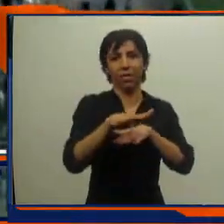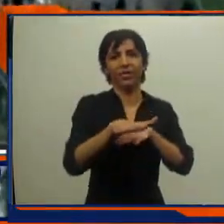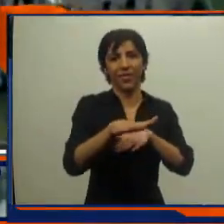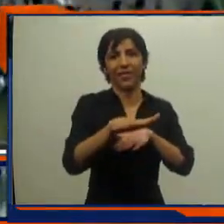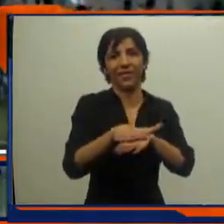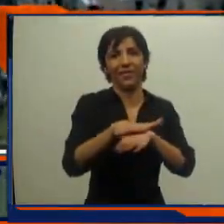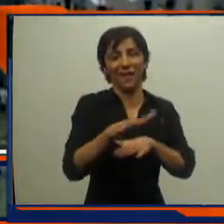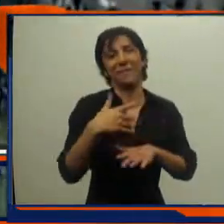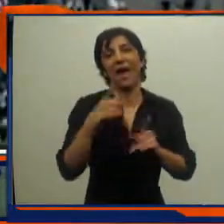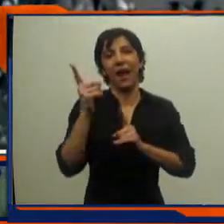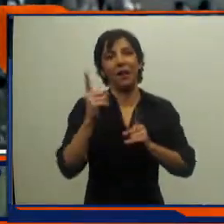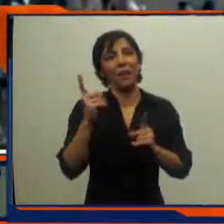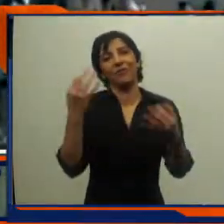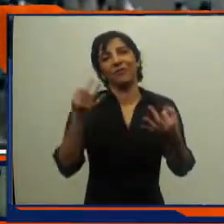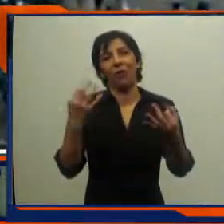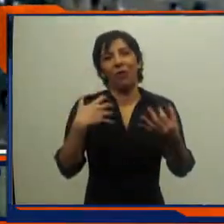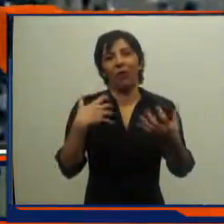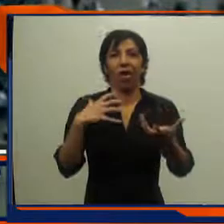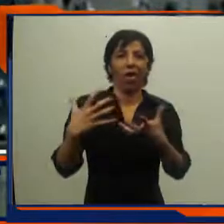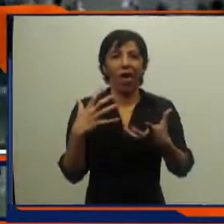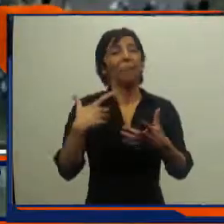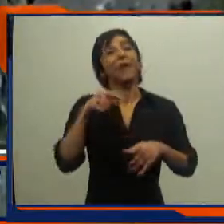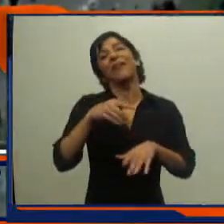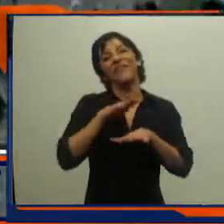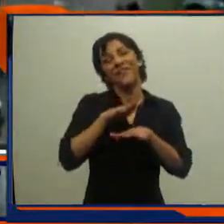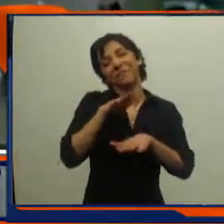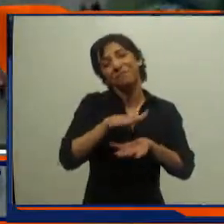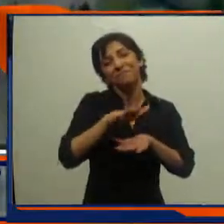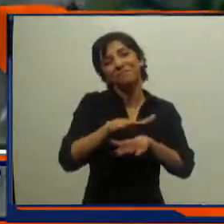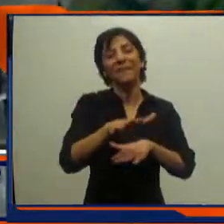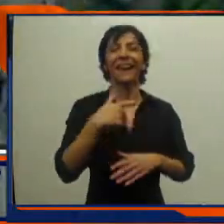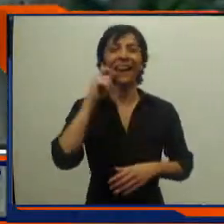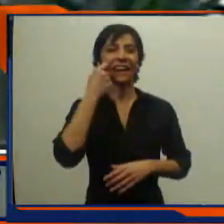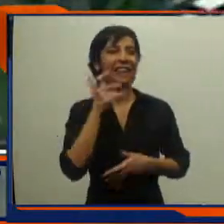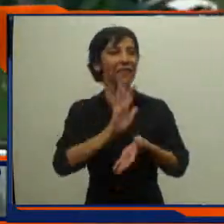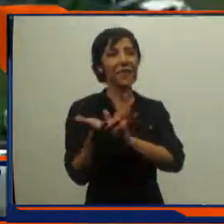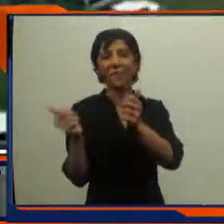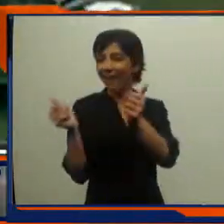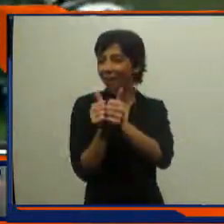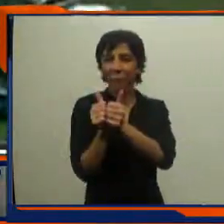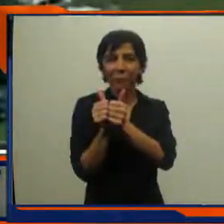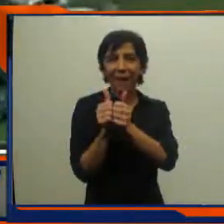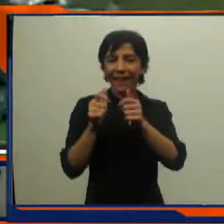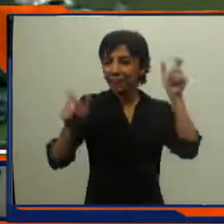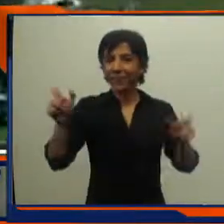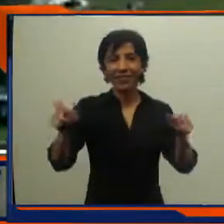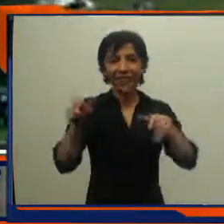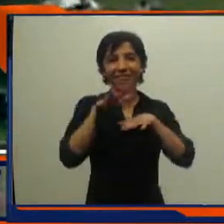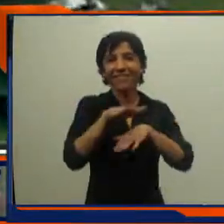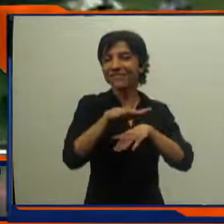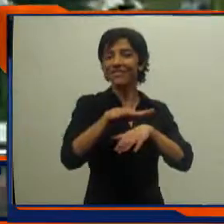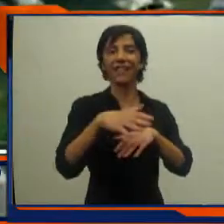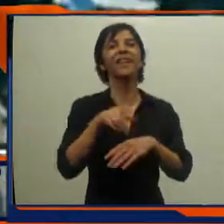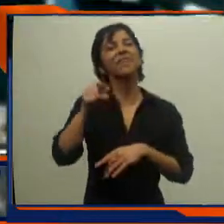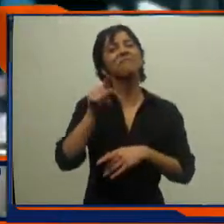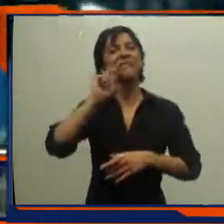alguno, es la alegría de ver todo eso, el reconocimiento. Hacía tiempo que un seleccionado argentino no tenía esto. Y esto, repito, va más allá